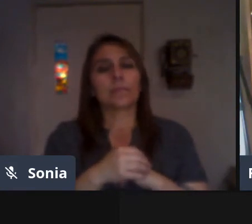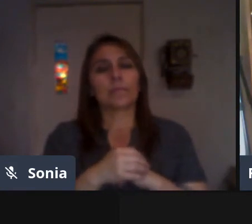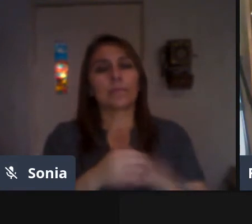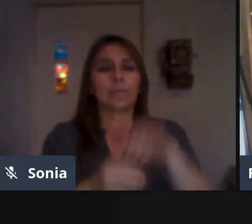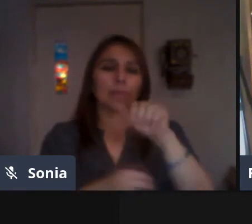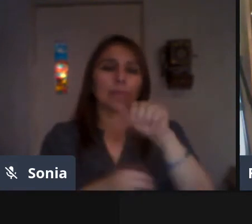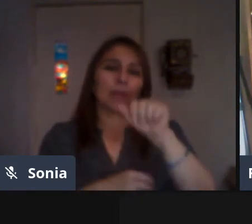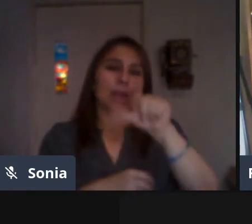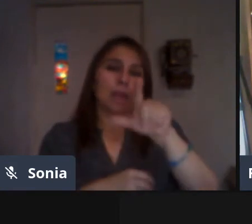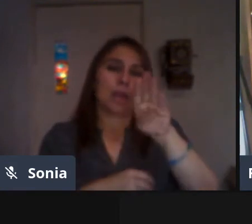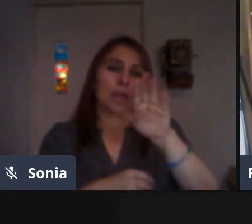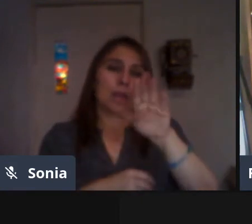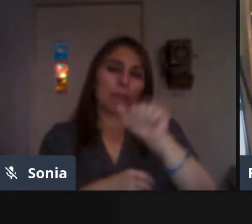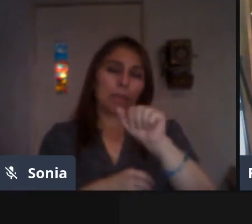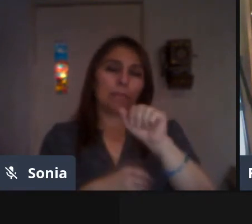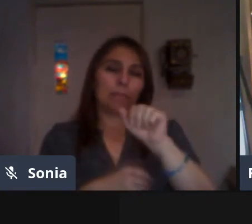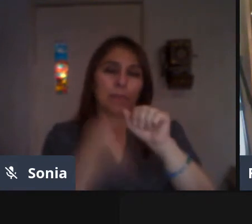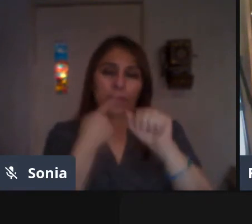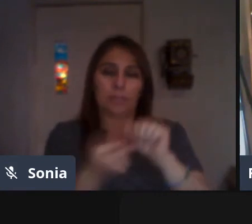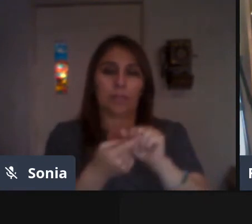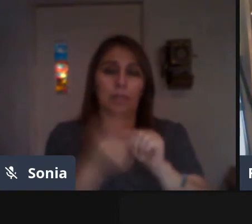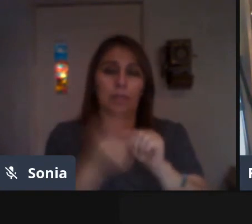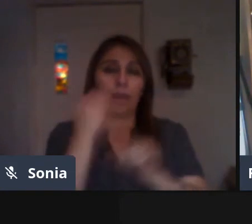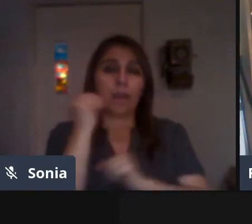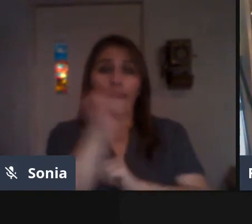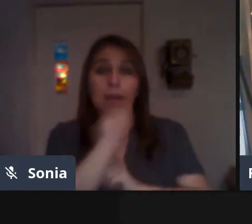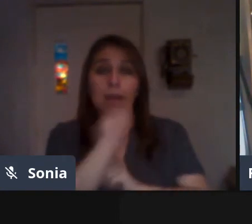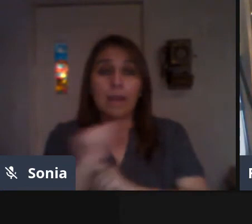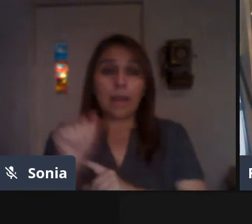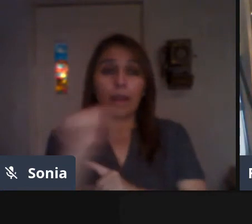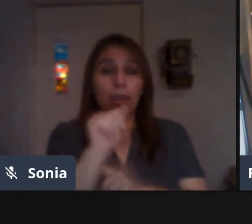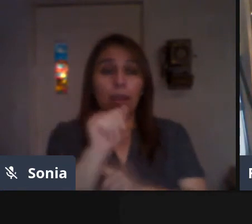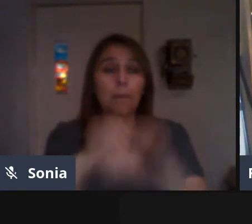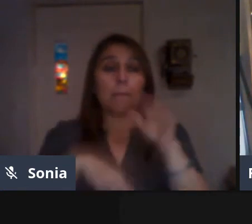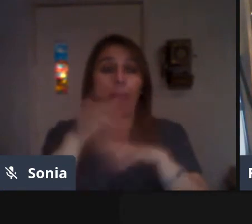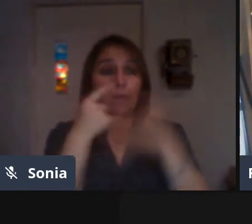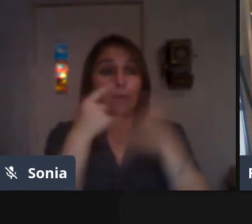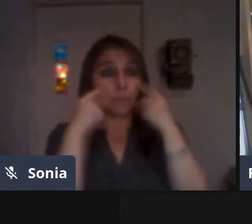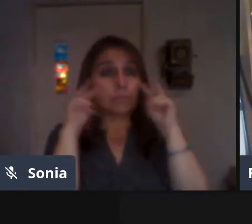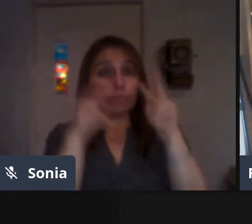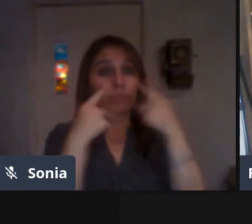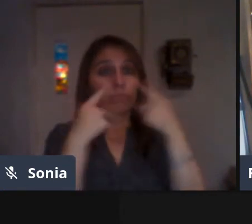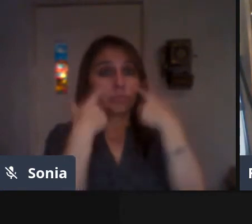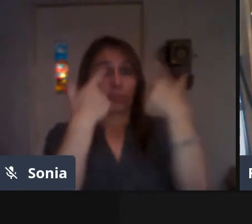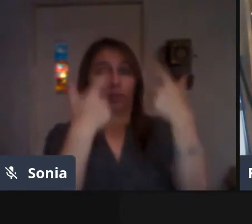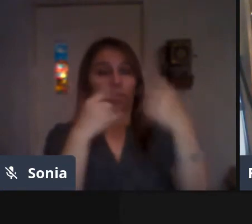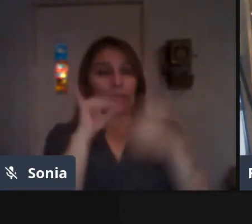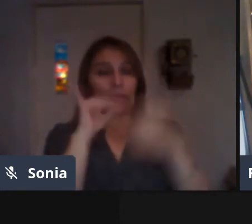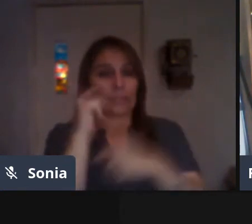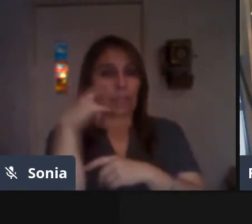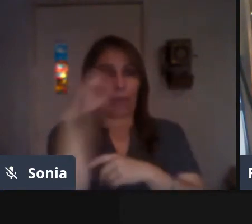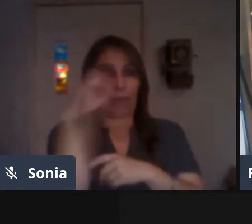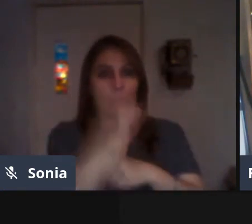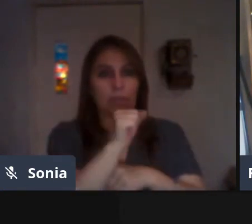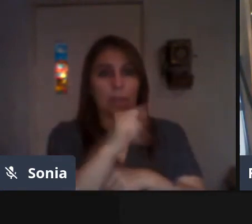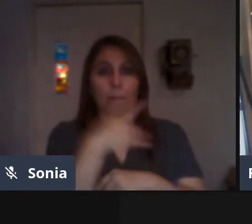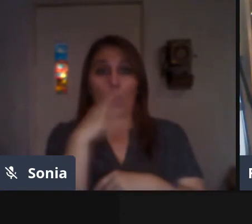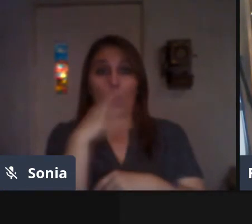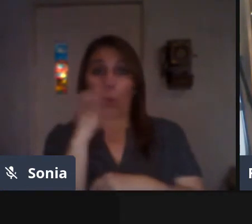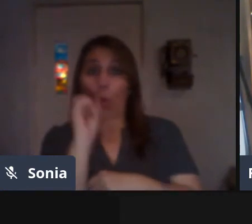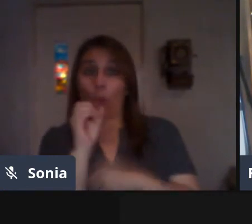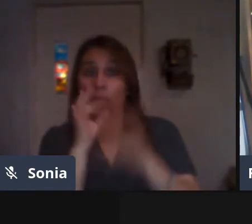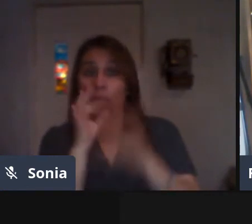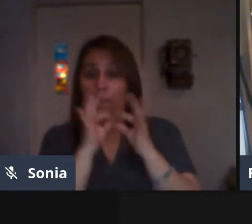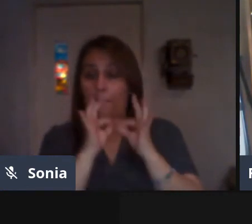que las mujeres es lo más notorio pero los hombres también muchas veces callan pues efectivamente tú no bailas retoma este